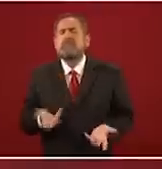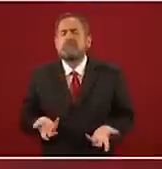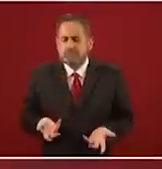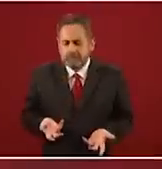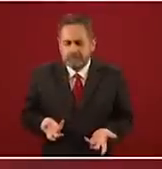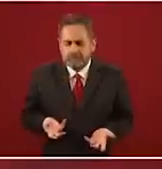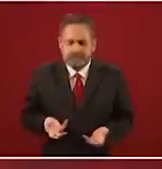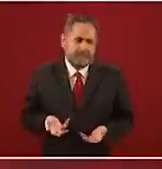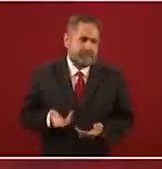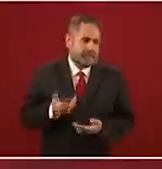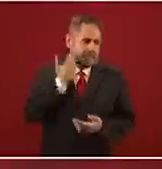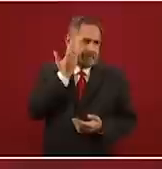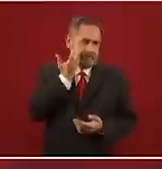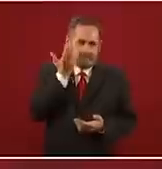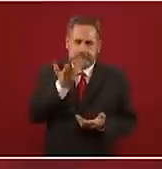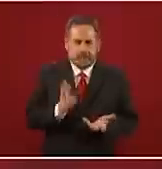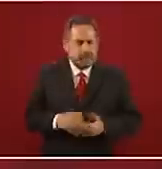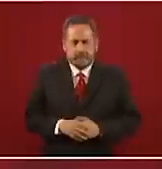Entonces,